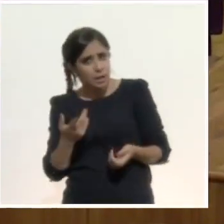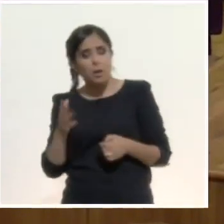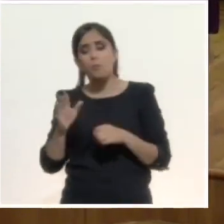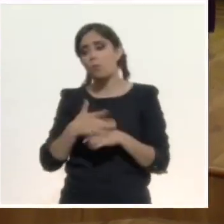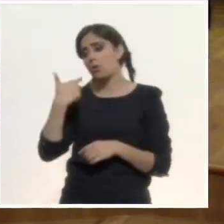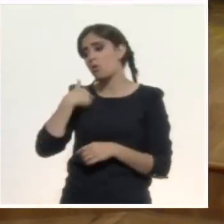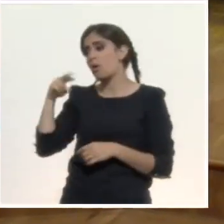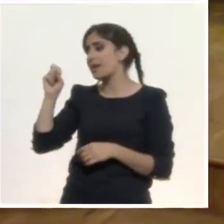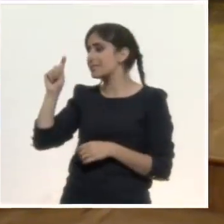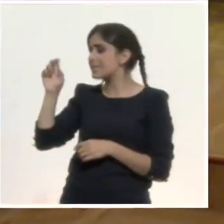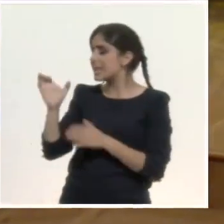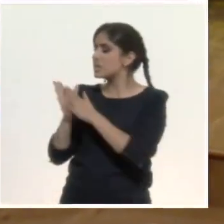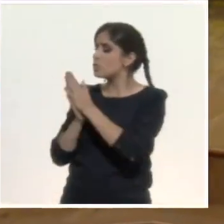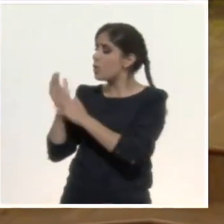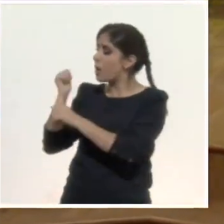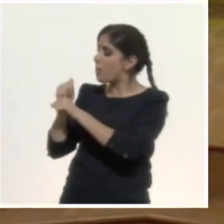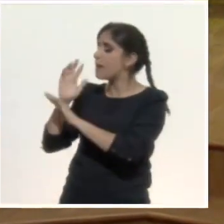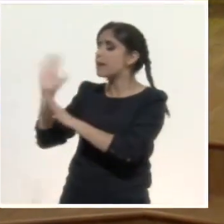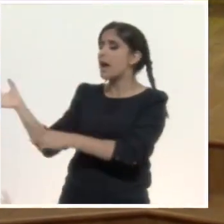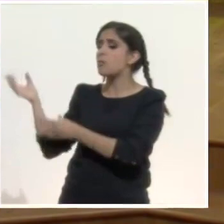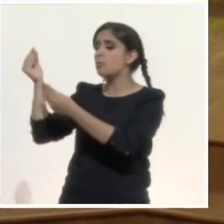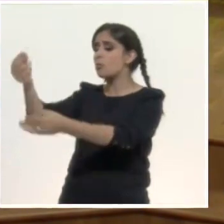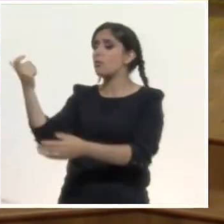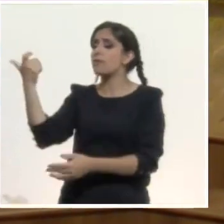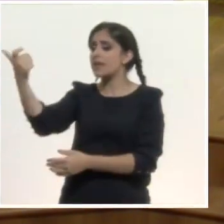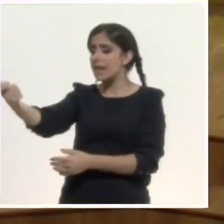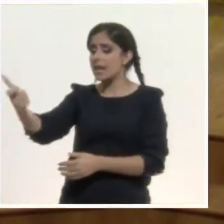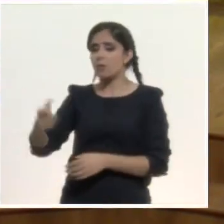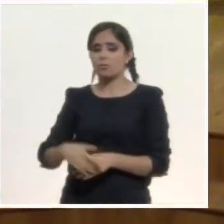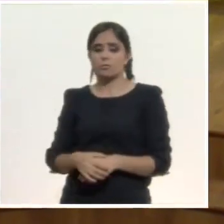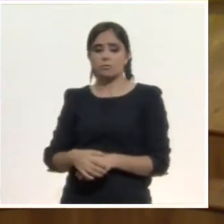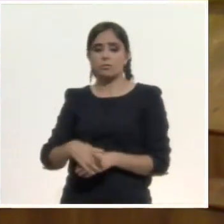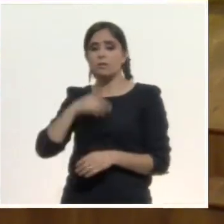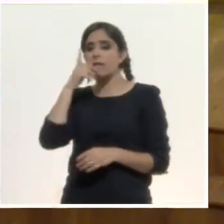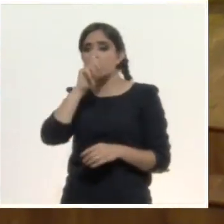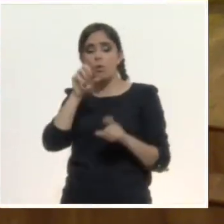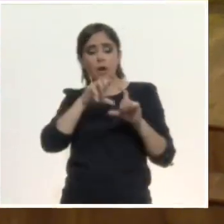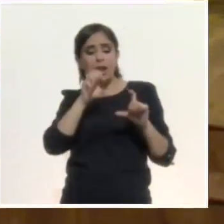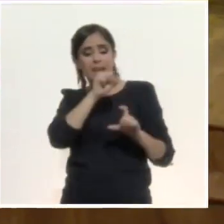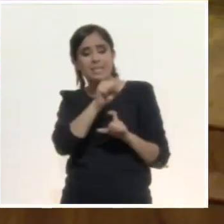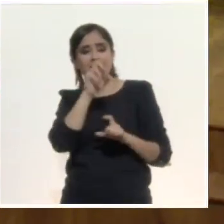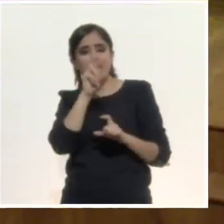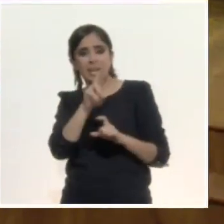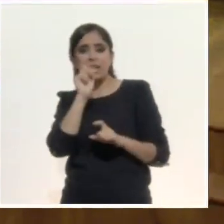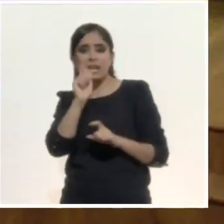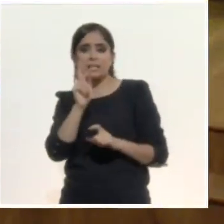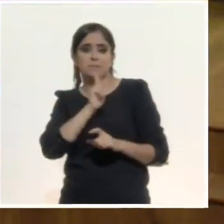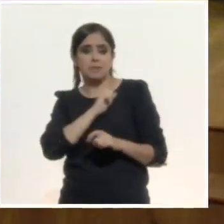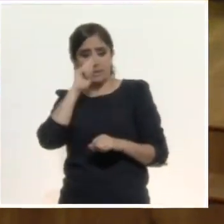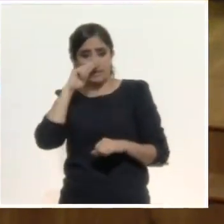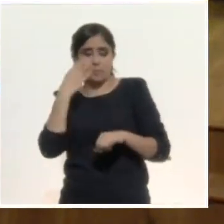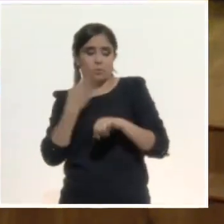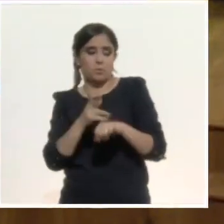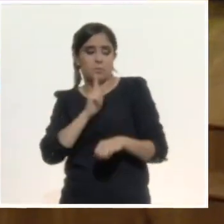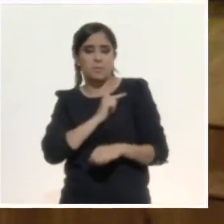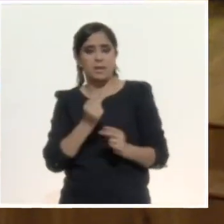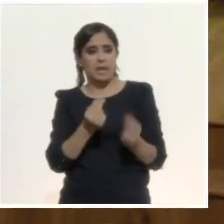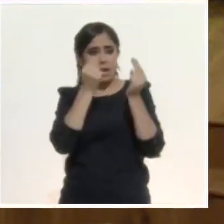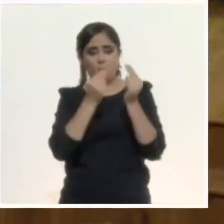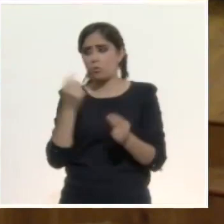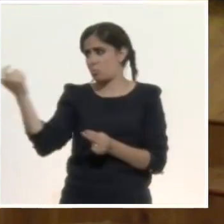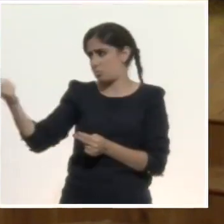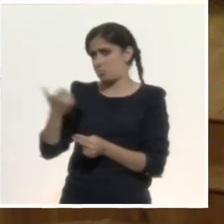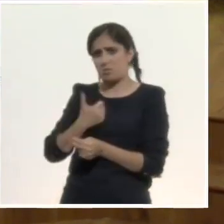dinero Nestlé y Chocolate Abuelita. Y decían, no, pero ahí dice ESR, Empresa Socialmente Responsable. Y luego lo